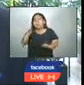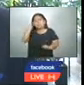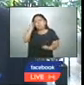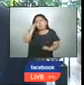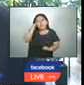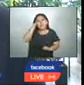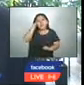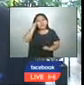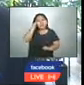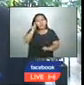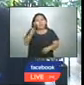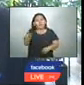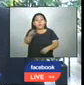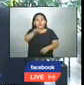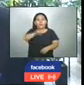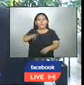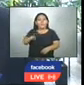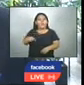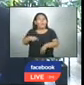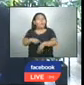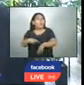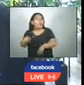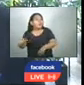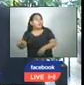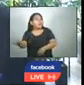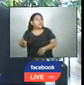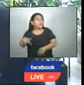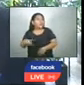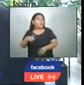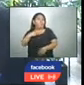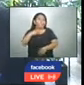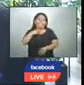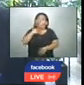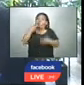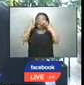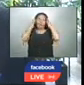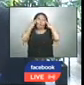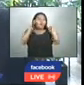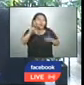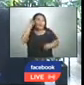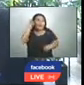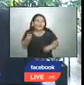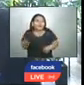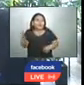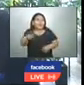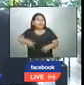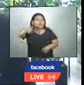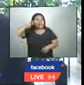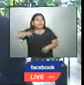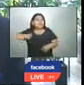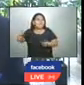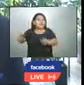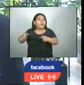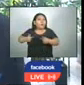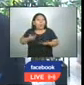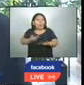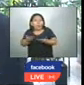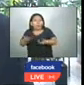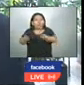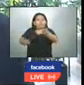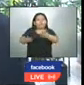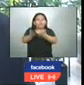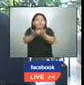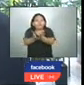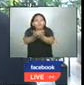qué semana iba a venir un contenedor. Ahora difícilmente puedes saber qué mes va a venir un contenedor y todo eso complica